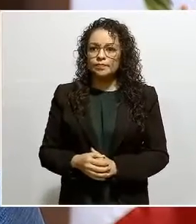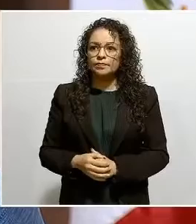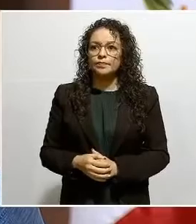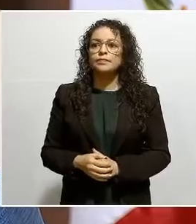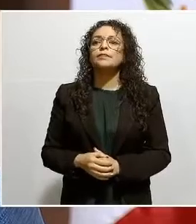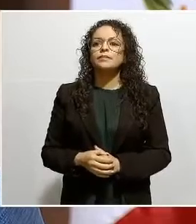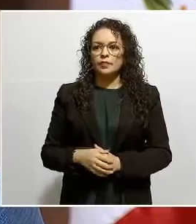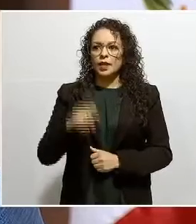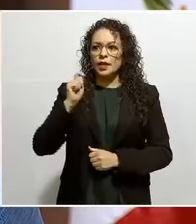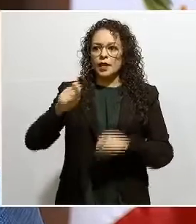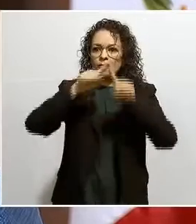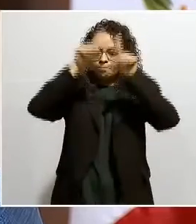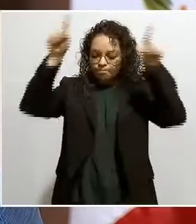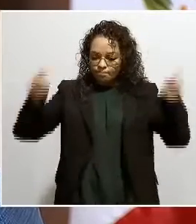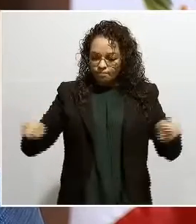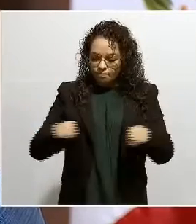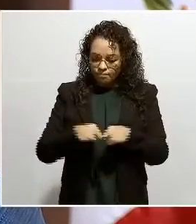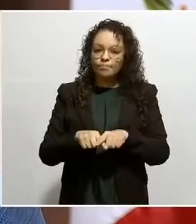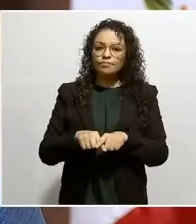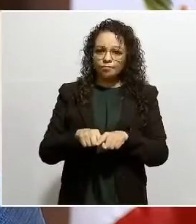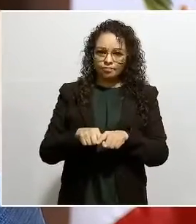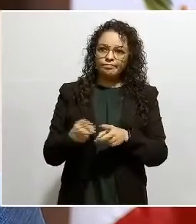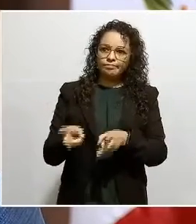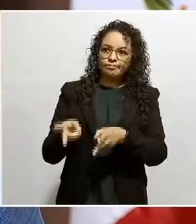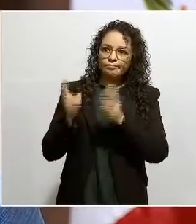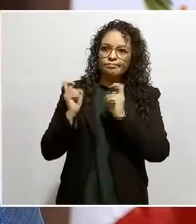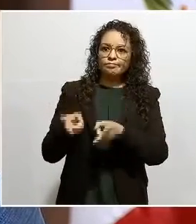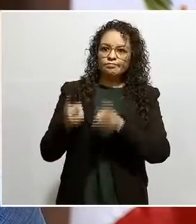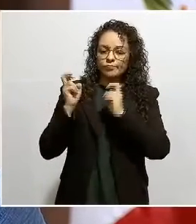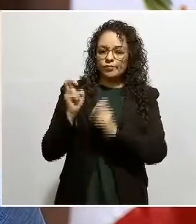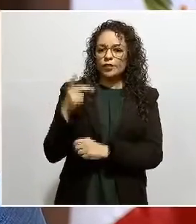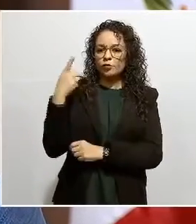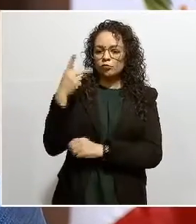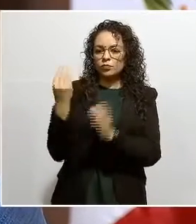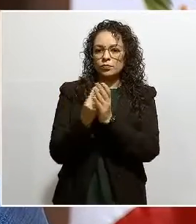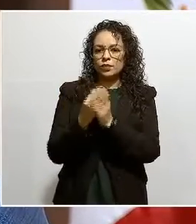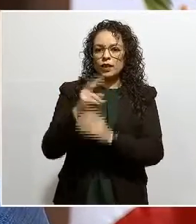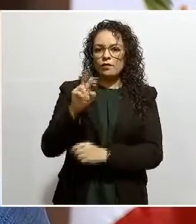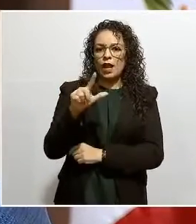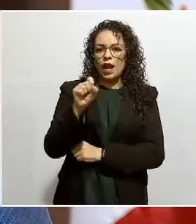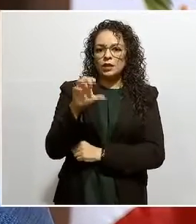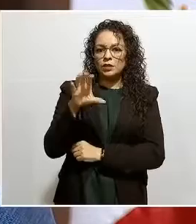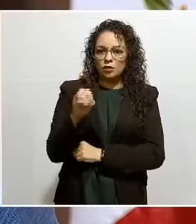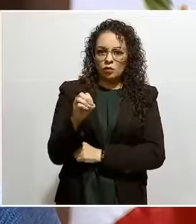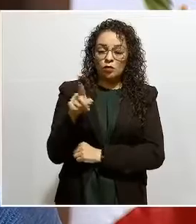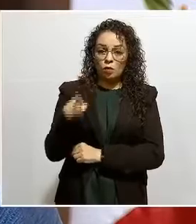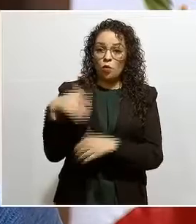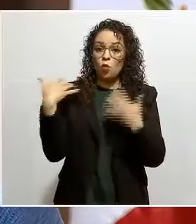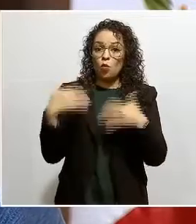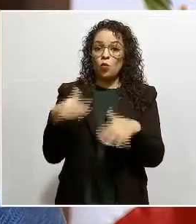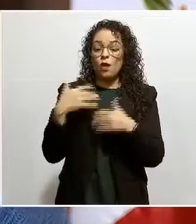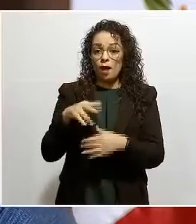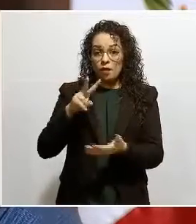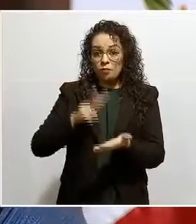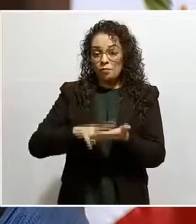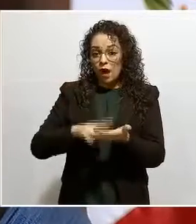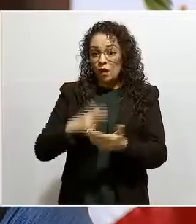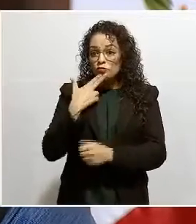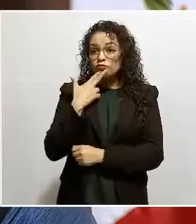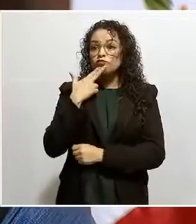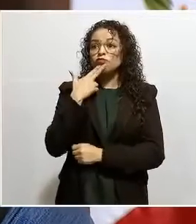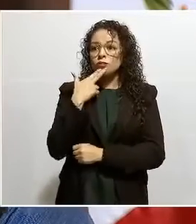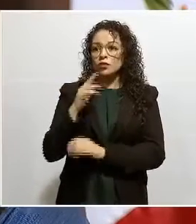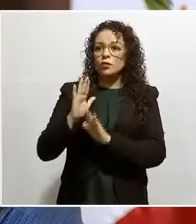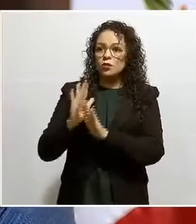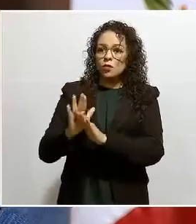los bastidores que fueron presa del robo de los lienzos de Velasco, que serían generoso material para conformar un fondo y así